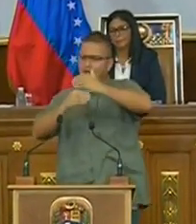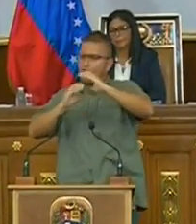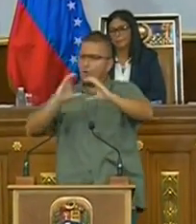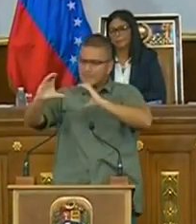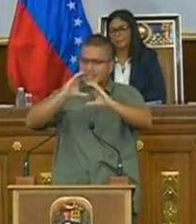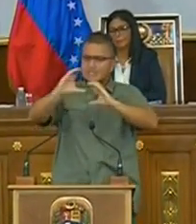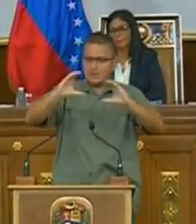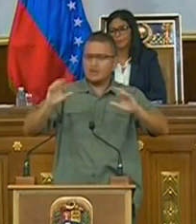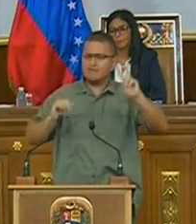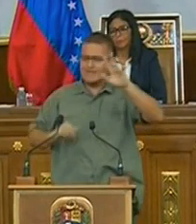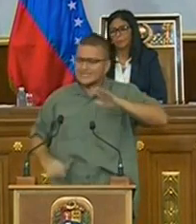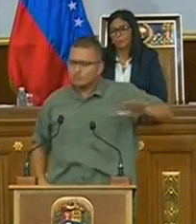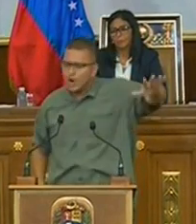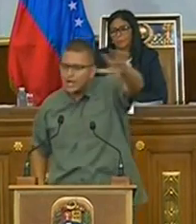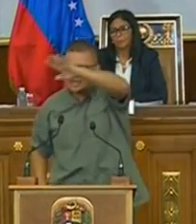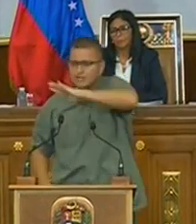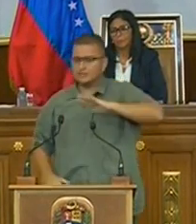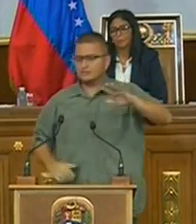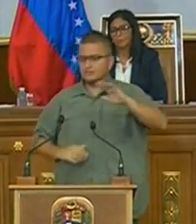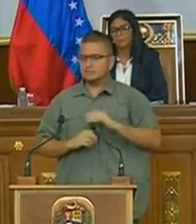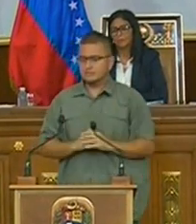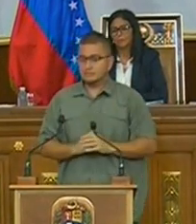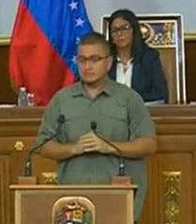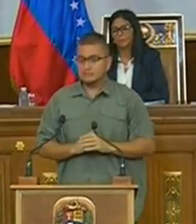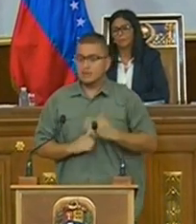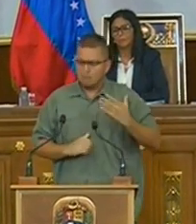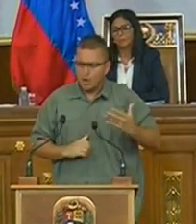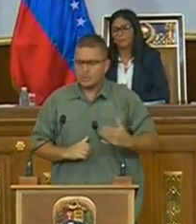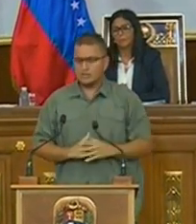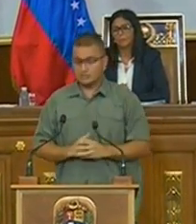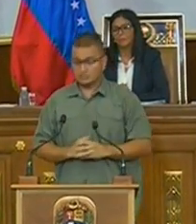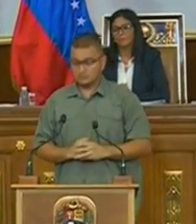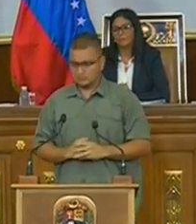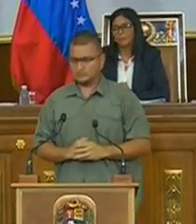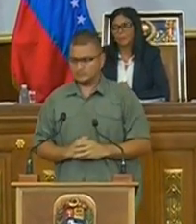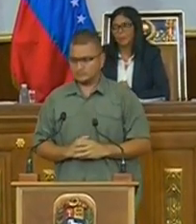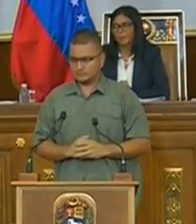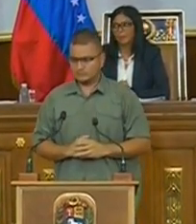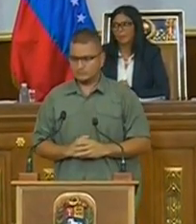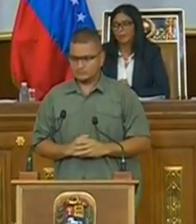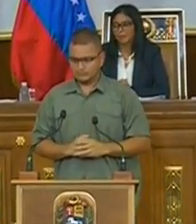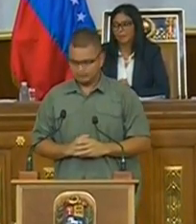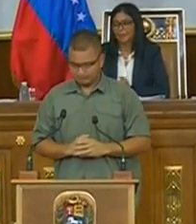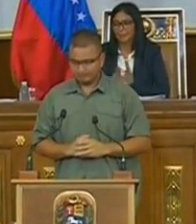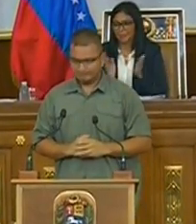dar mi propuesta acerca de la lengua de señas venezolana que sea reconocida como idioma oficial.